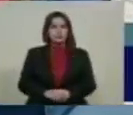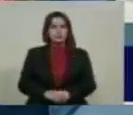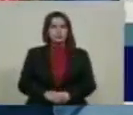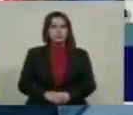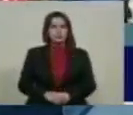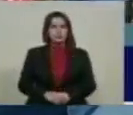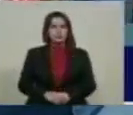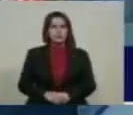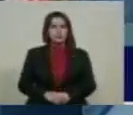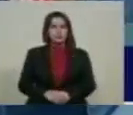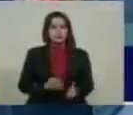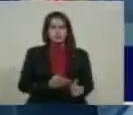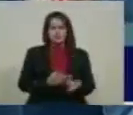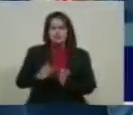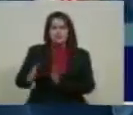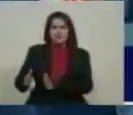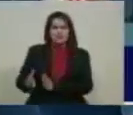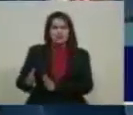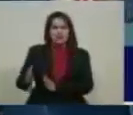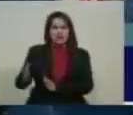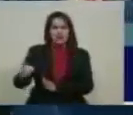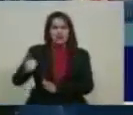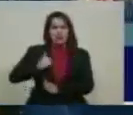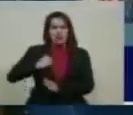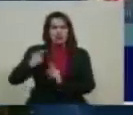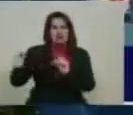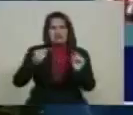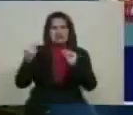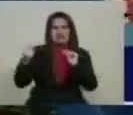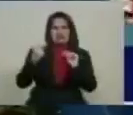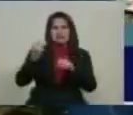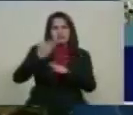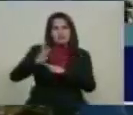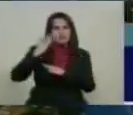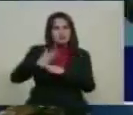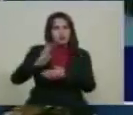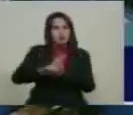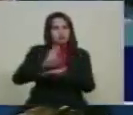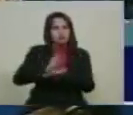Hay que dejar de lado cualquier rivalidad, compañeros, escúchenme bien.